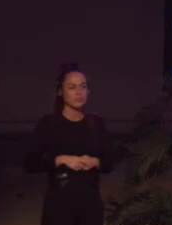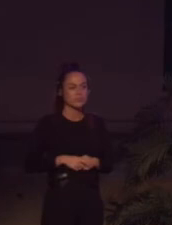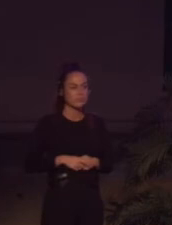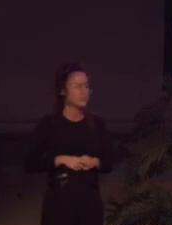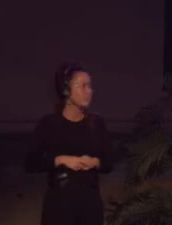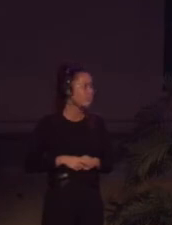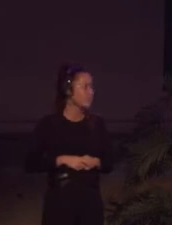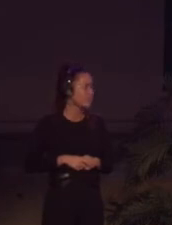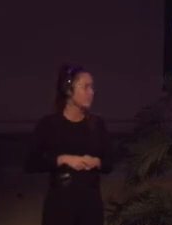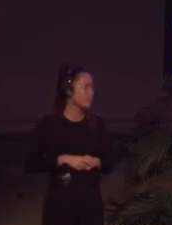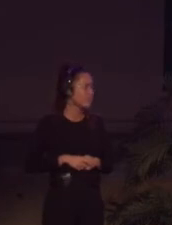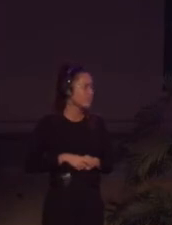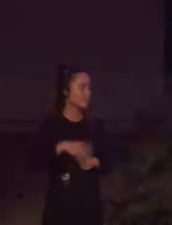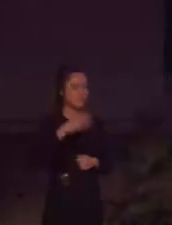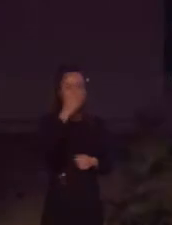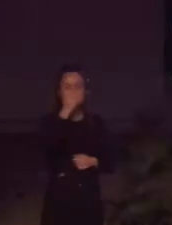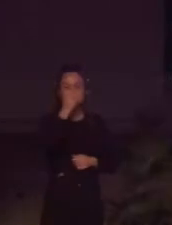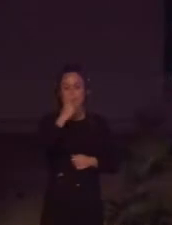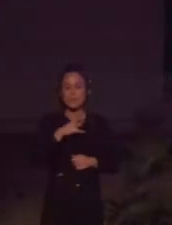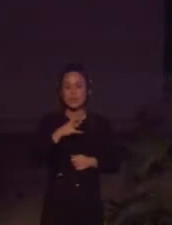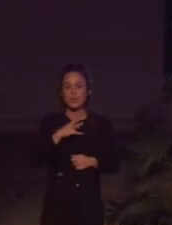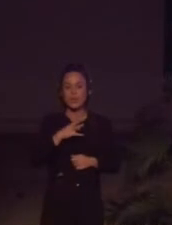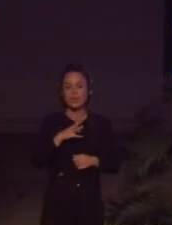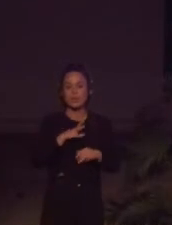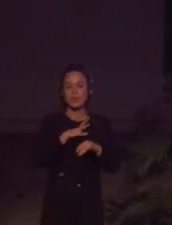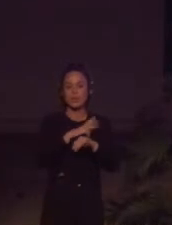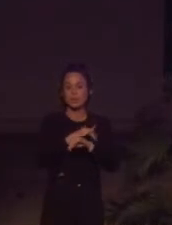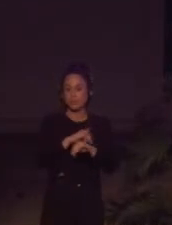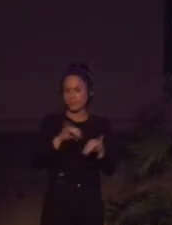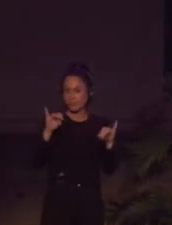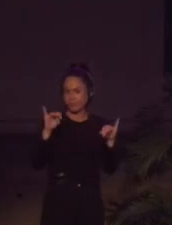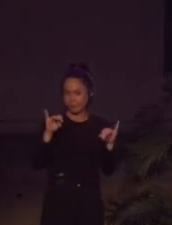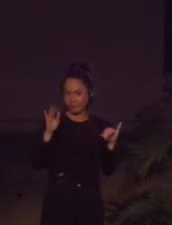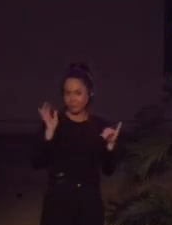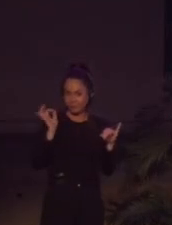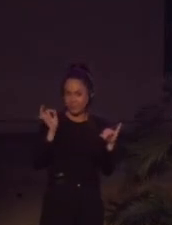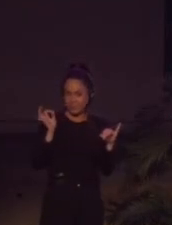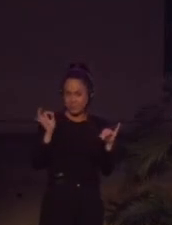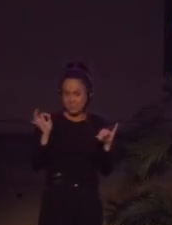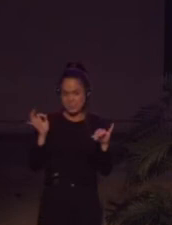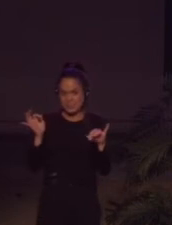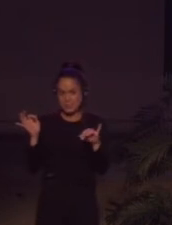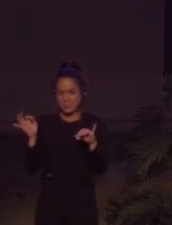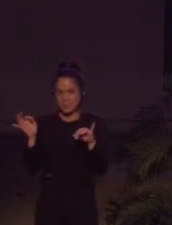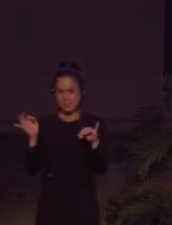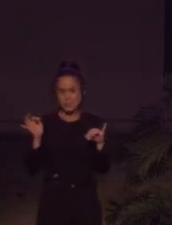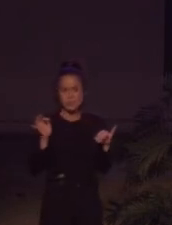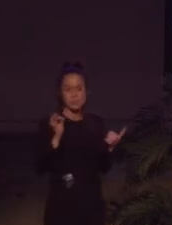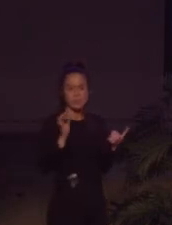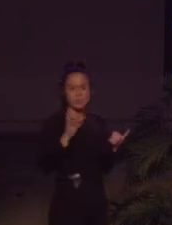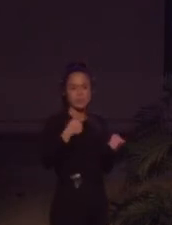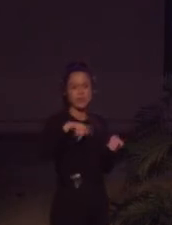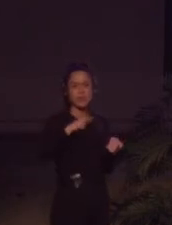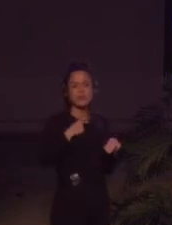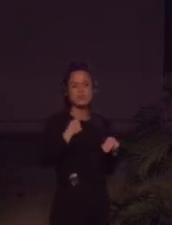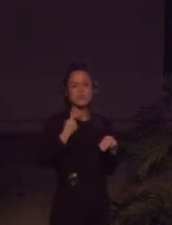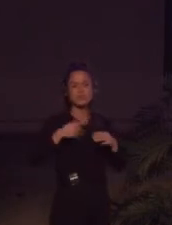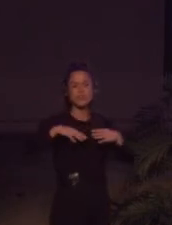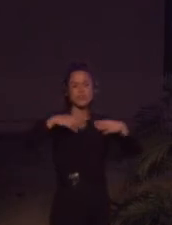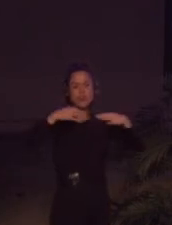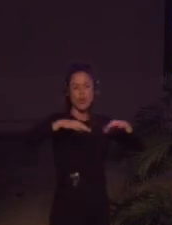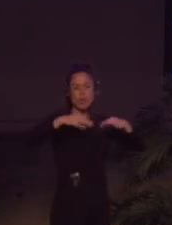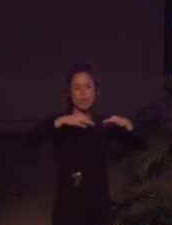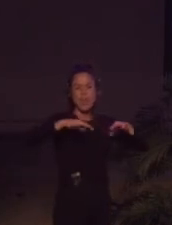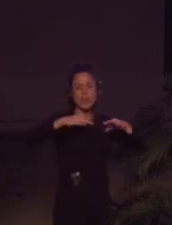Bueno, ba, igual honekin geratuko gara, ez? Ba, normaltasun hori apurtu behar dala. Eskerrik asko